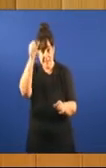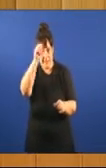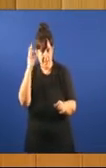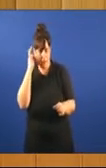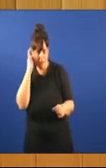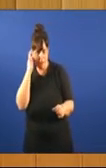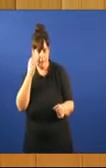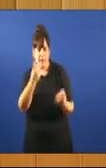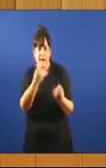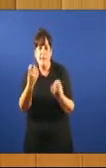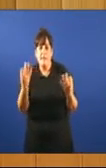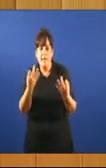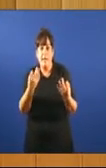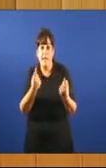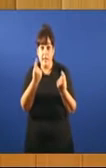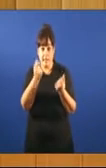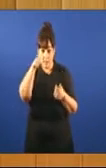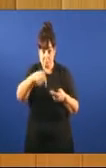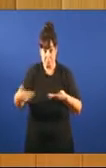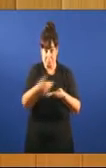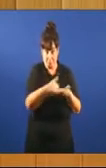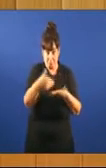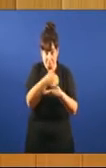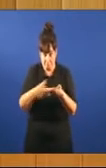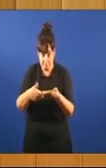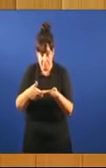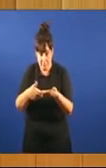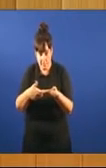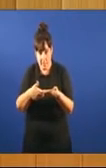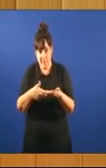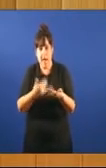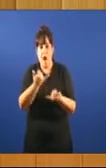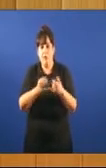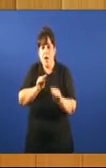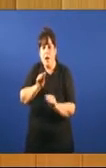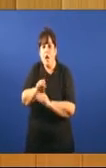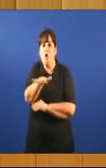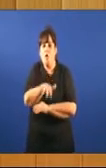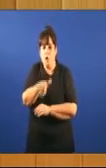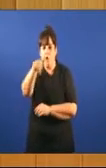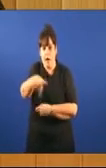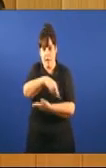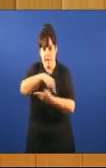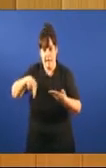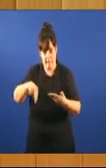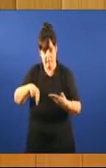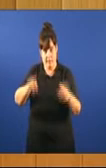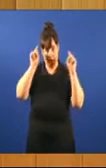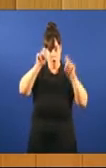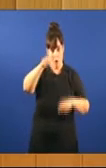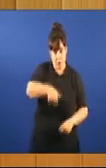Galiza frente a eses dictados de recortes do Estado sexa investido no noso ensino, na nosa sanidade, en